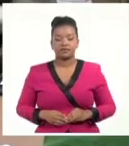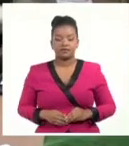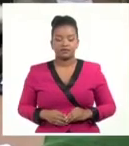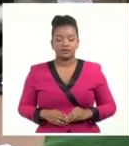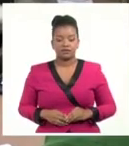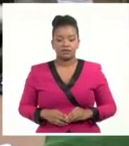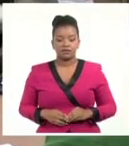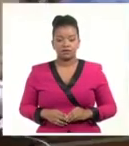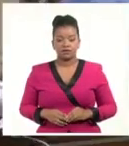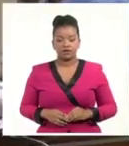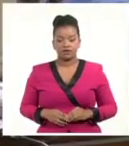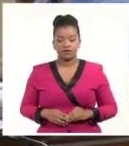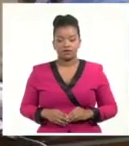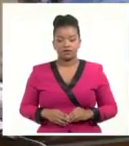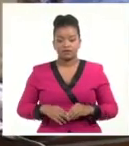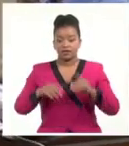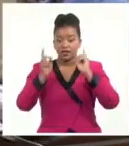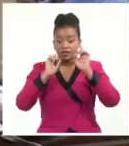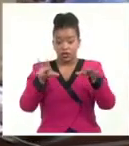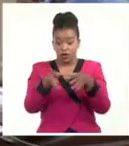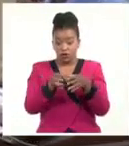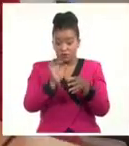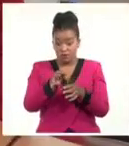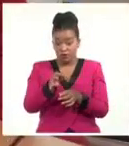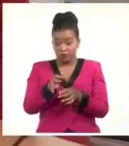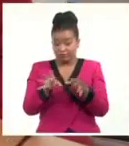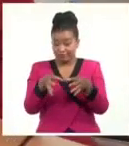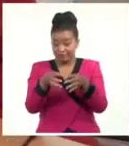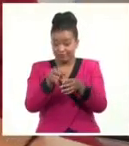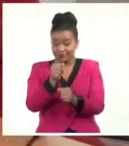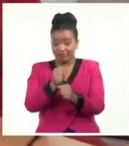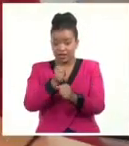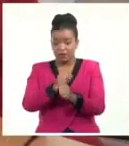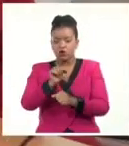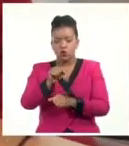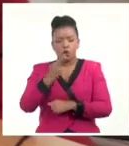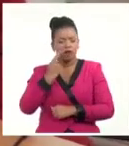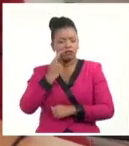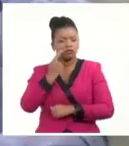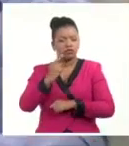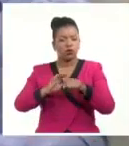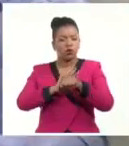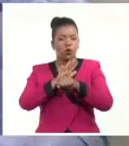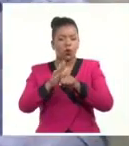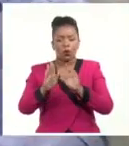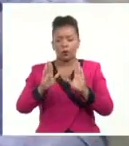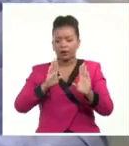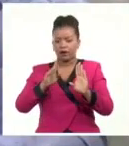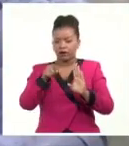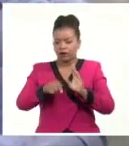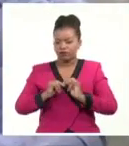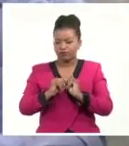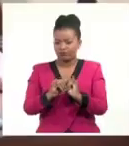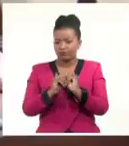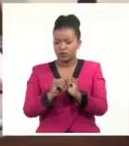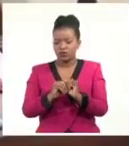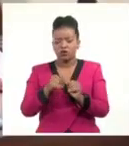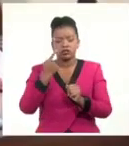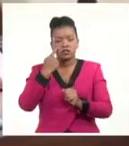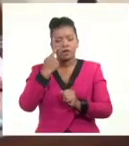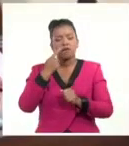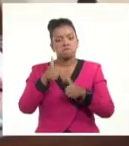Temporal de Trabajo del Gobierno sobre la situación epidemiológica, también se chequeó el comportamiento de la COVID-19 en Cuba, donde resultó